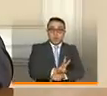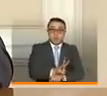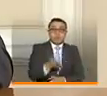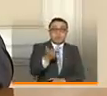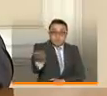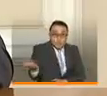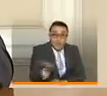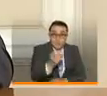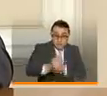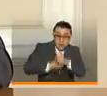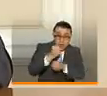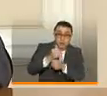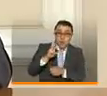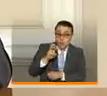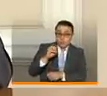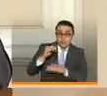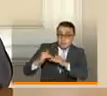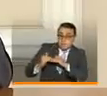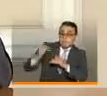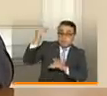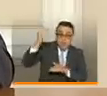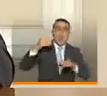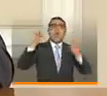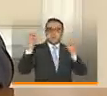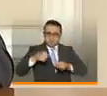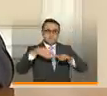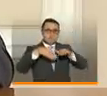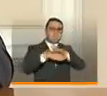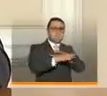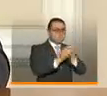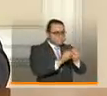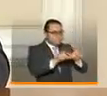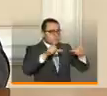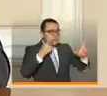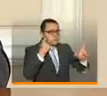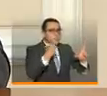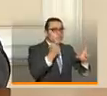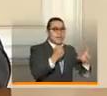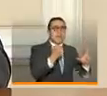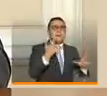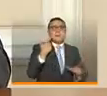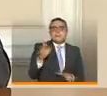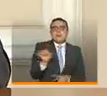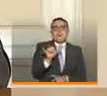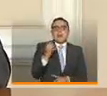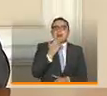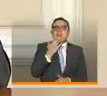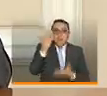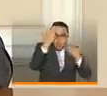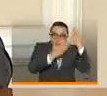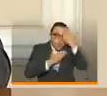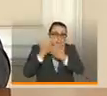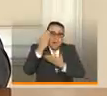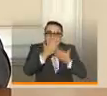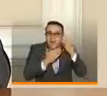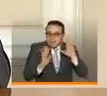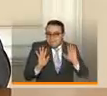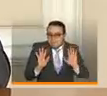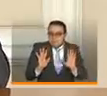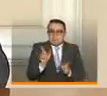edad, que pueden entrar y buscar, y vamos a hacerlo como un entorno de prueba para poder darle a los colombianos la posibilidad